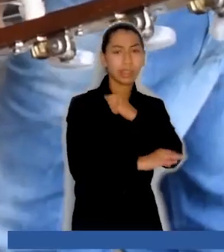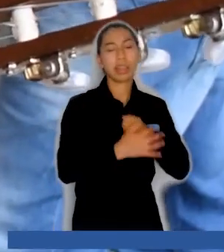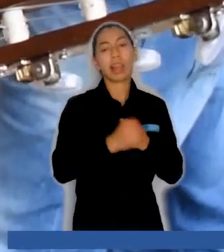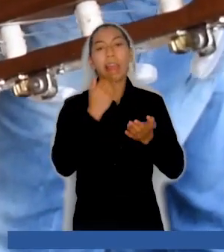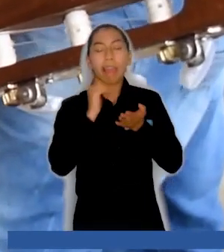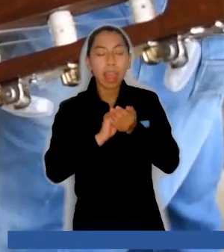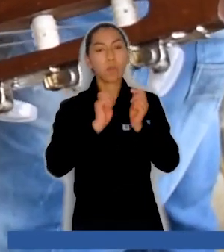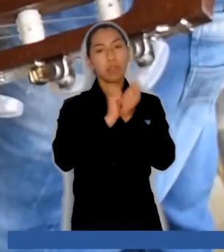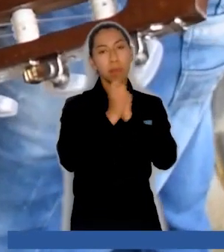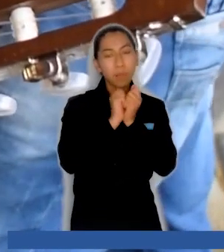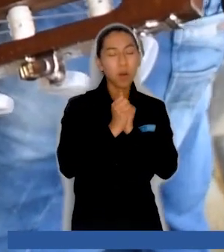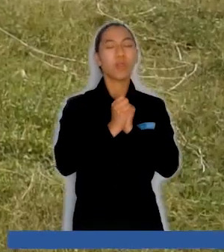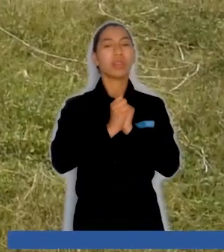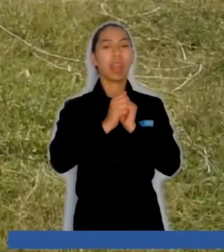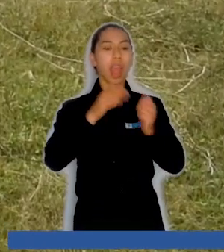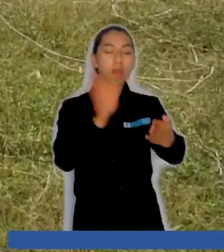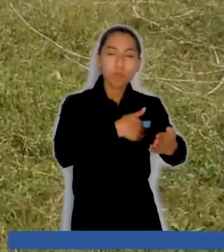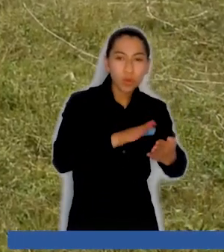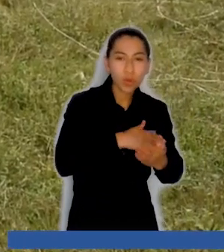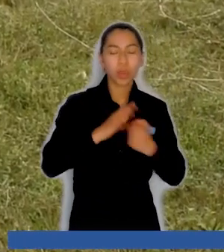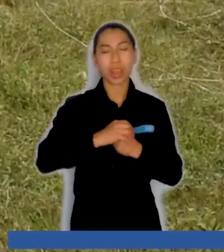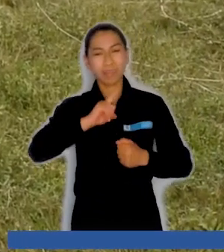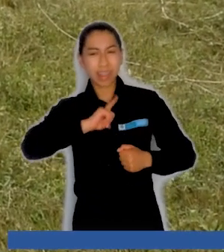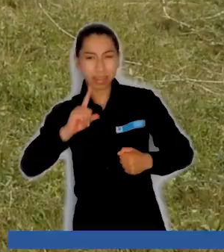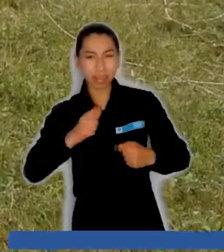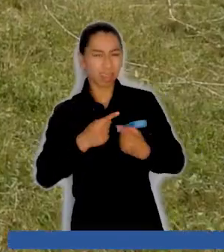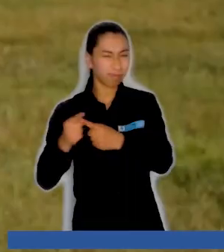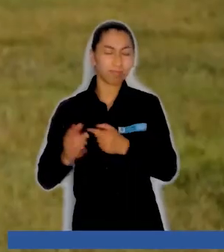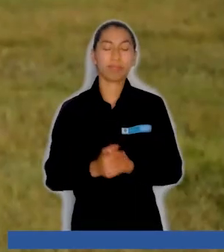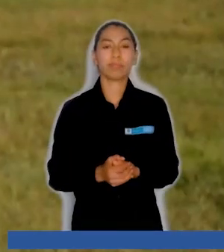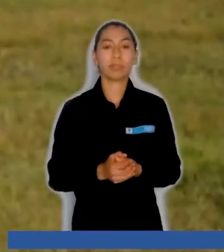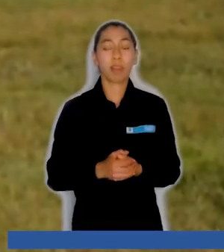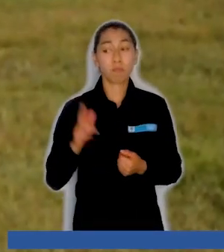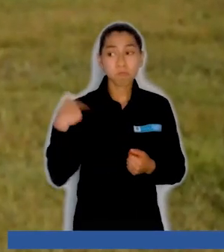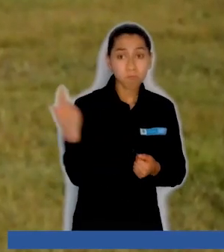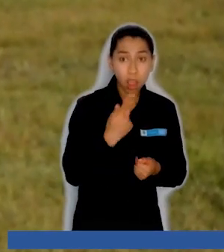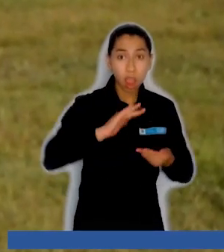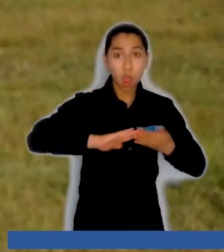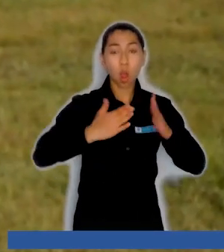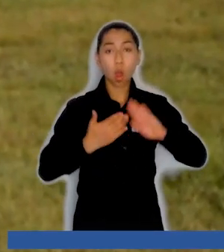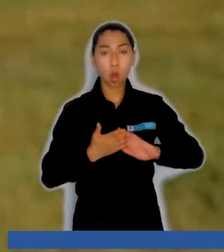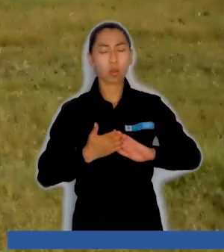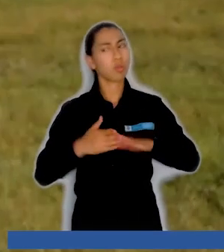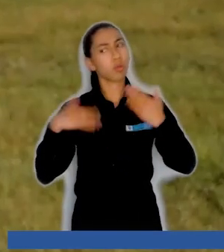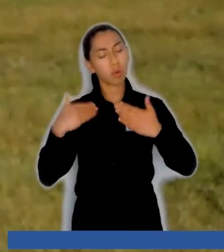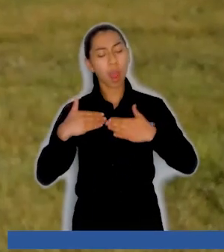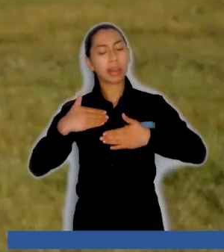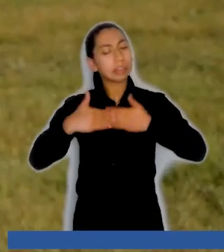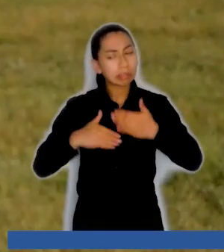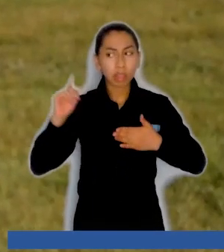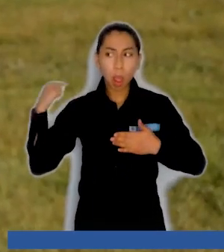campesinas como la música, el deporte y los liderazgos sociales. Nosotros como comunidad venimos en un